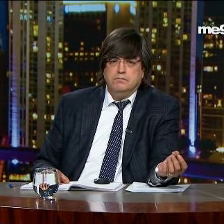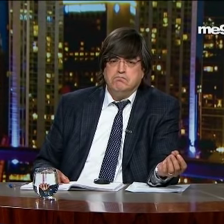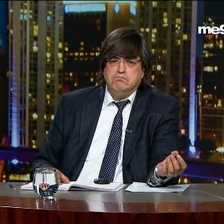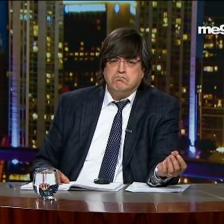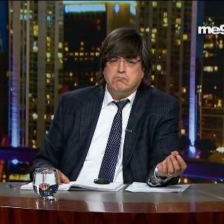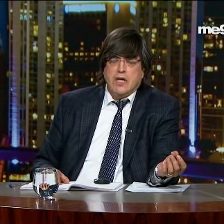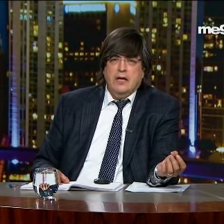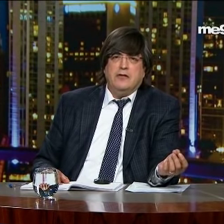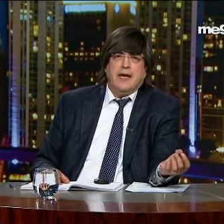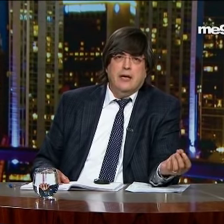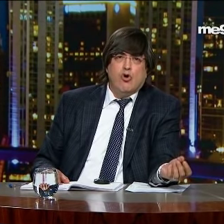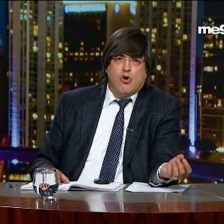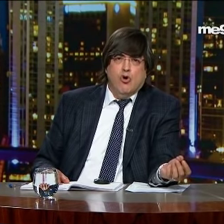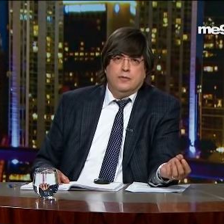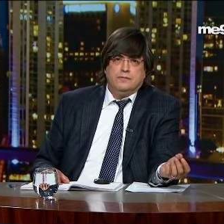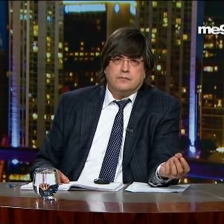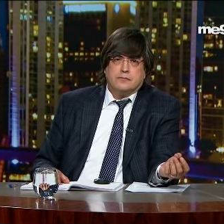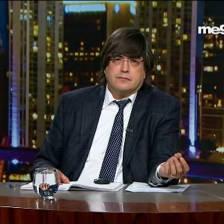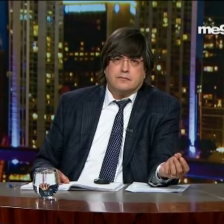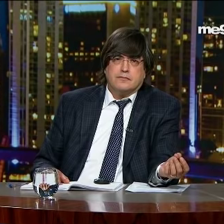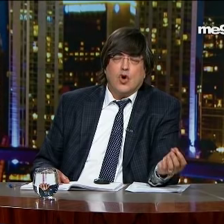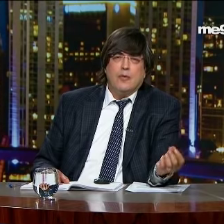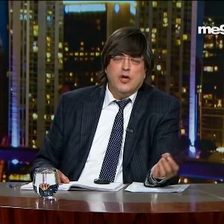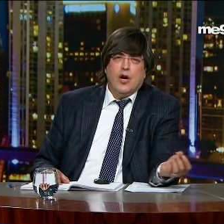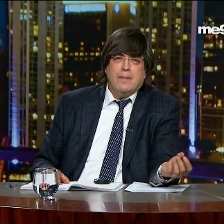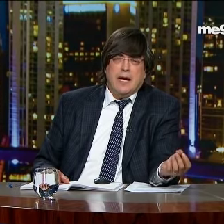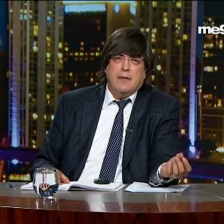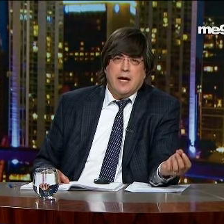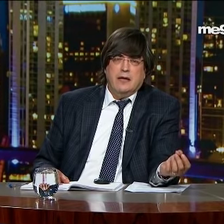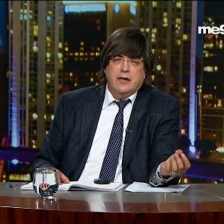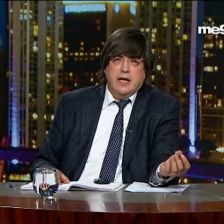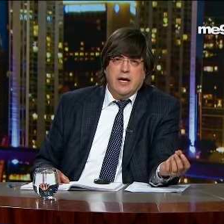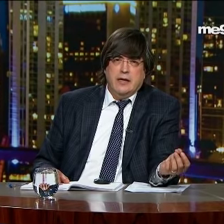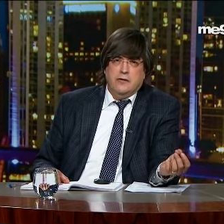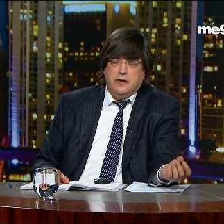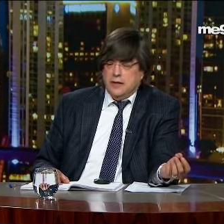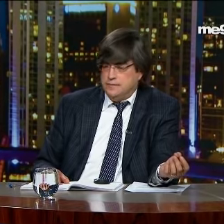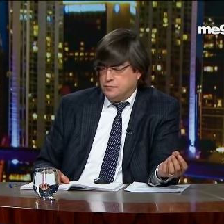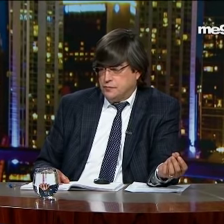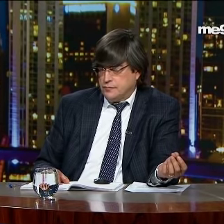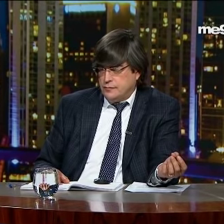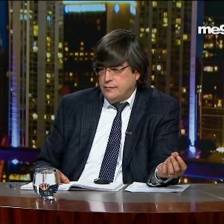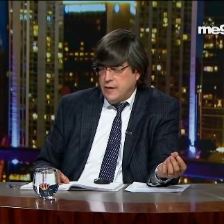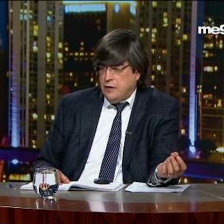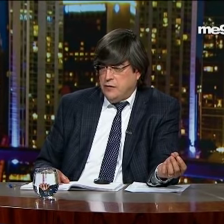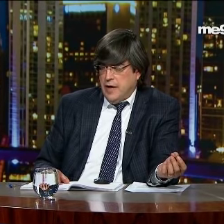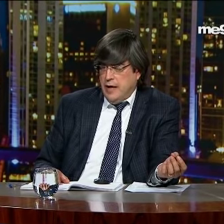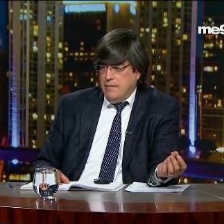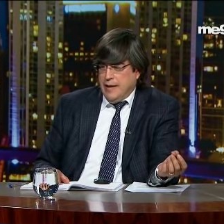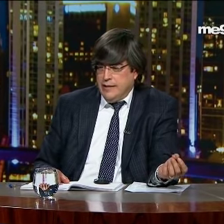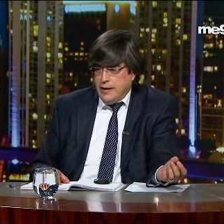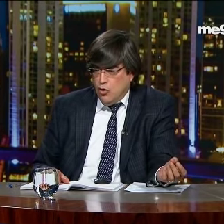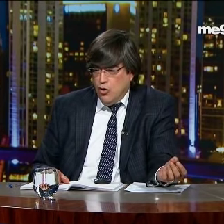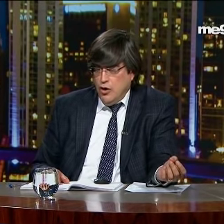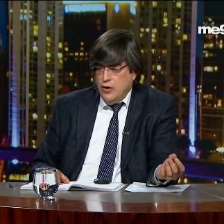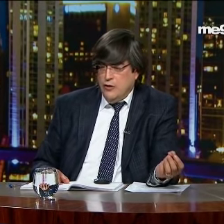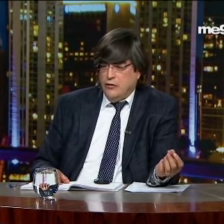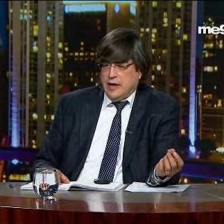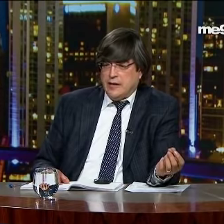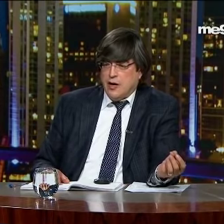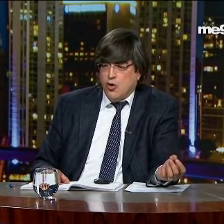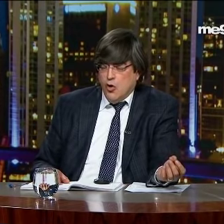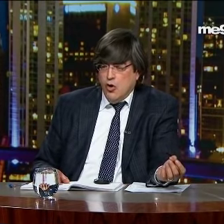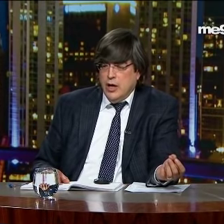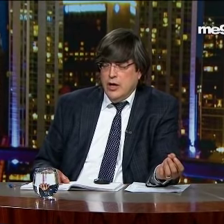dictador y se equivocó. Olvidó las palabras que tenía que decir. Se empantanó,